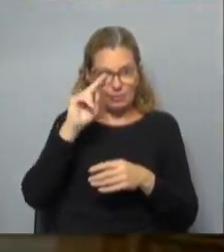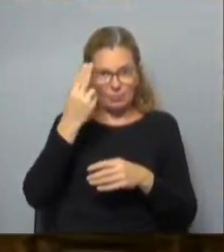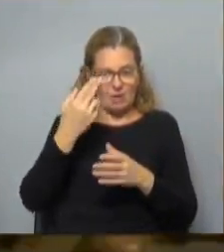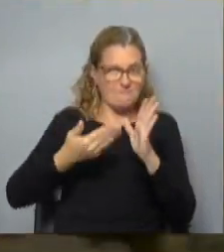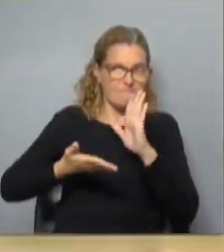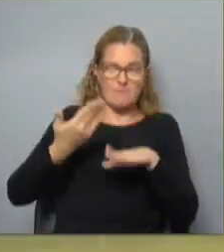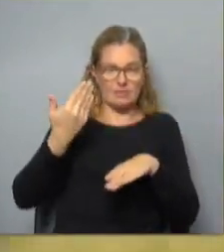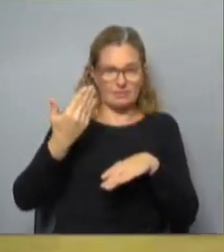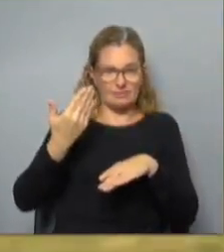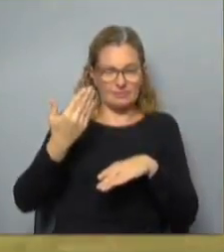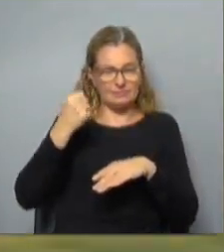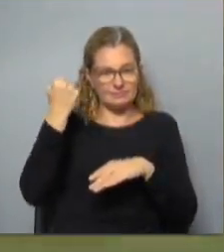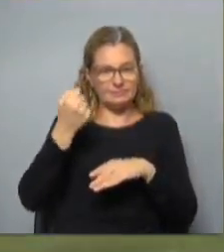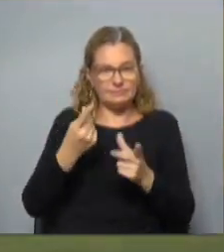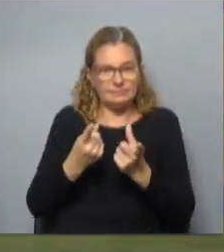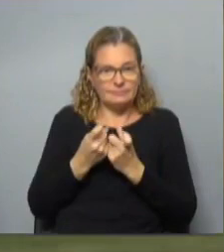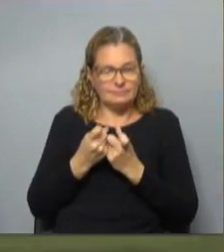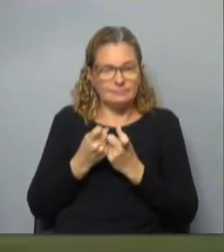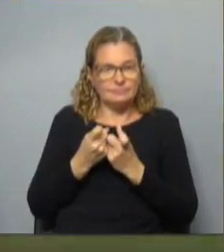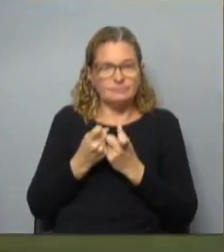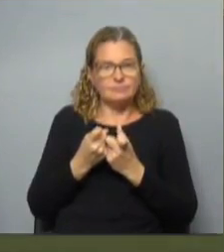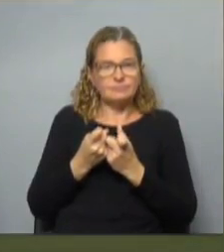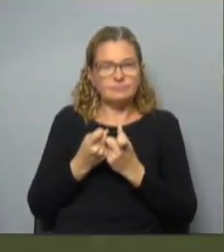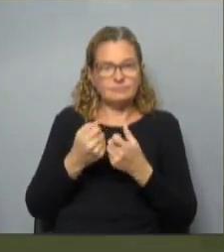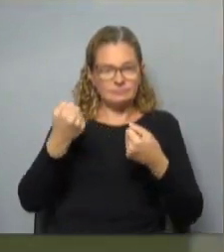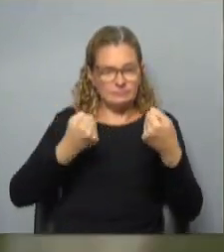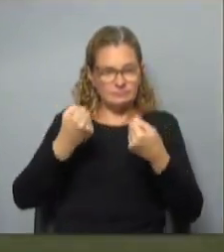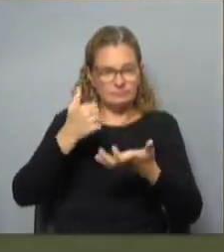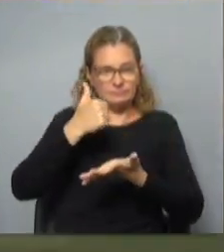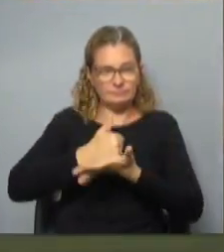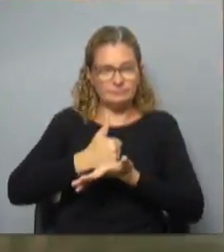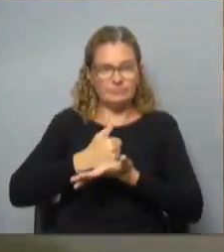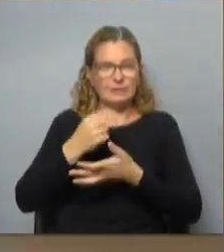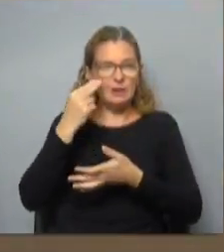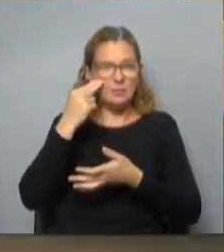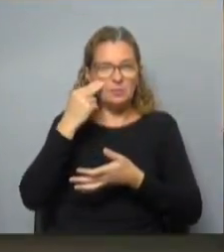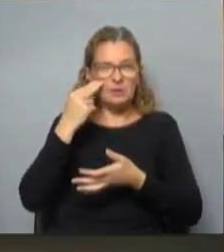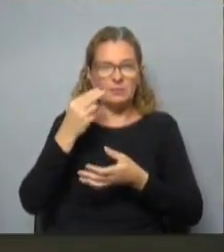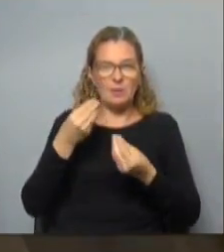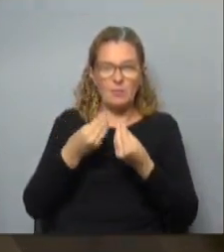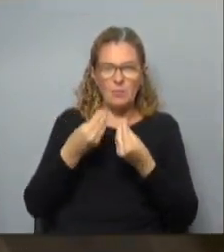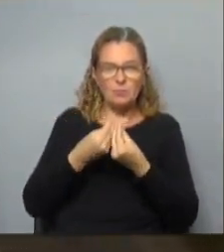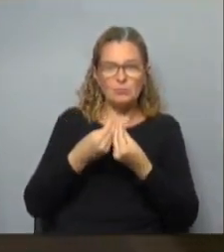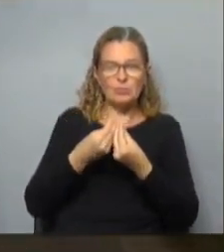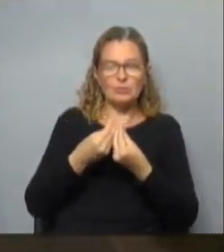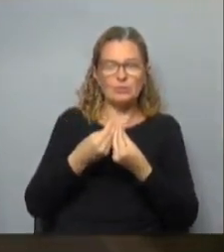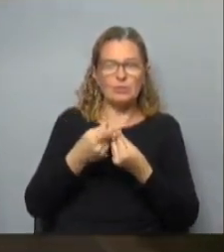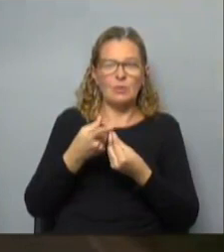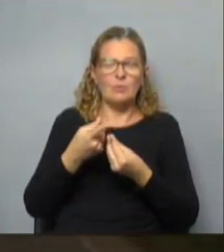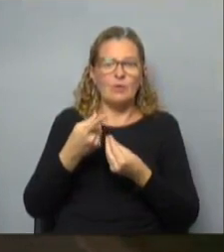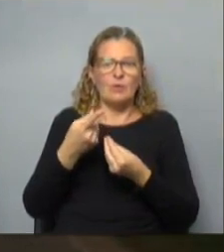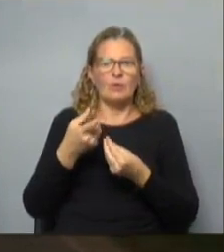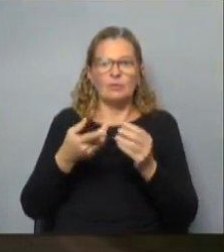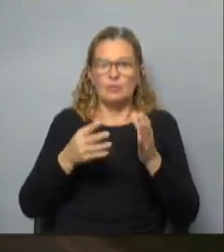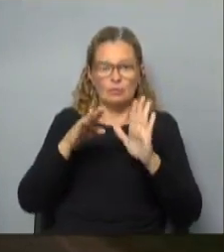decir entonces necesitamos que el transporte este y tenemos problemas estructurales muy como muy concretos como detonantes